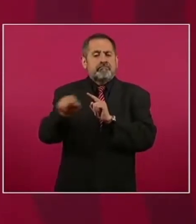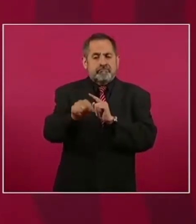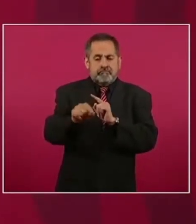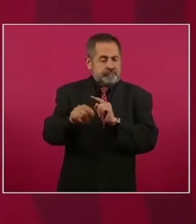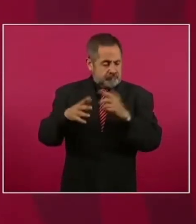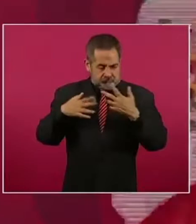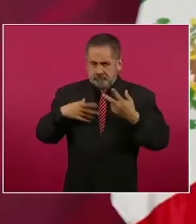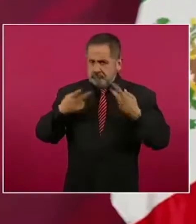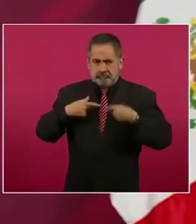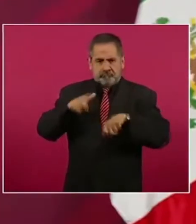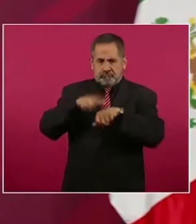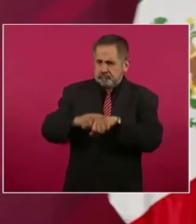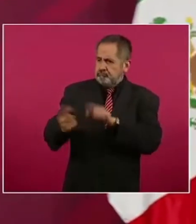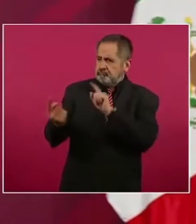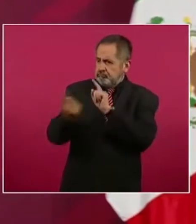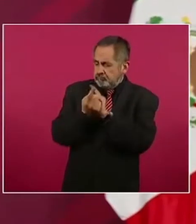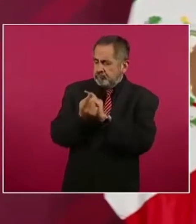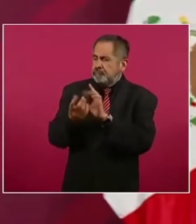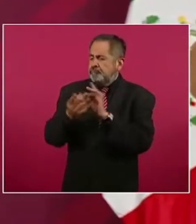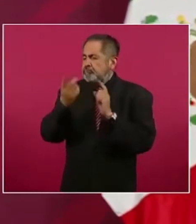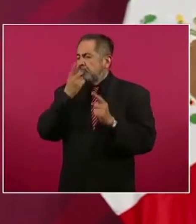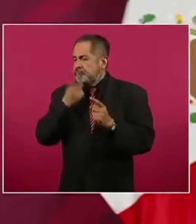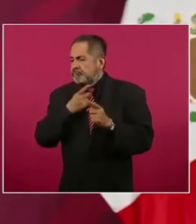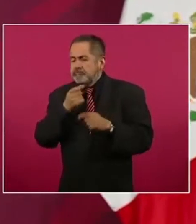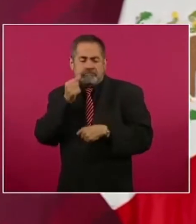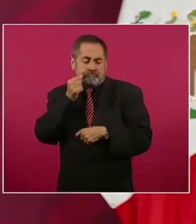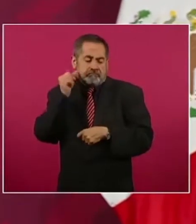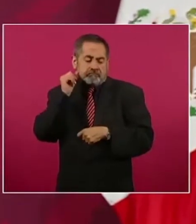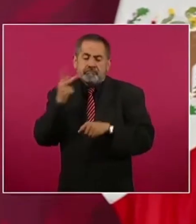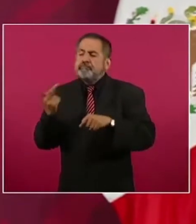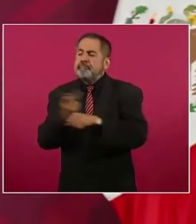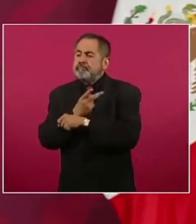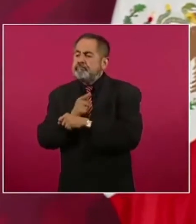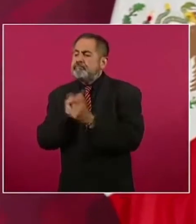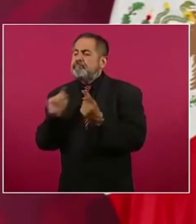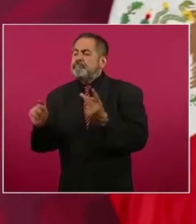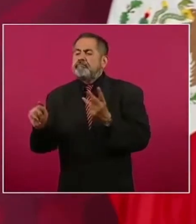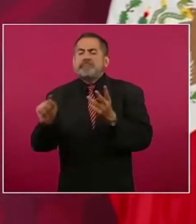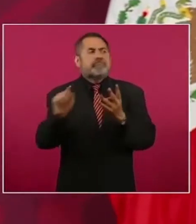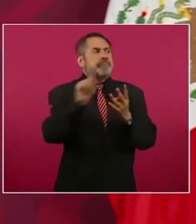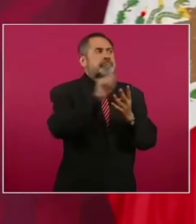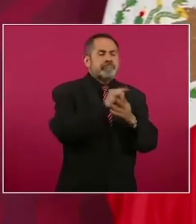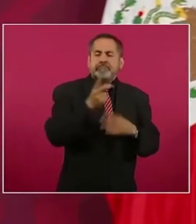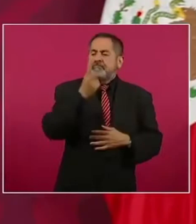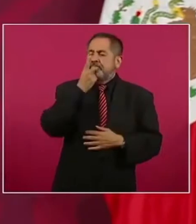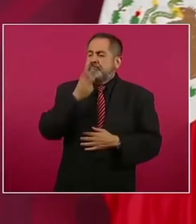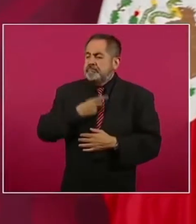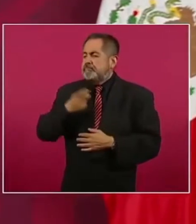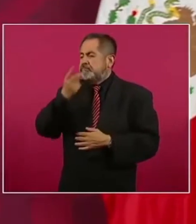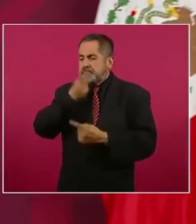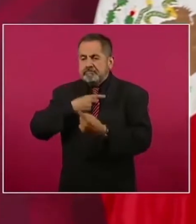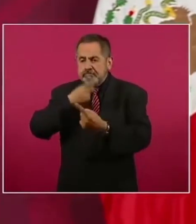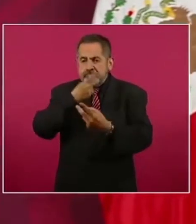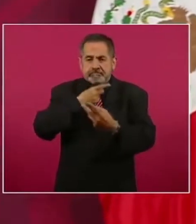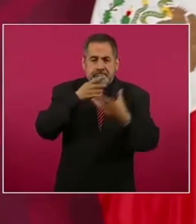personalmente el parte o el reporte de lo sucedido en las últimas 24 horas en el